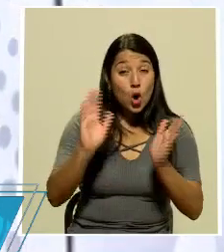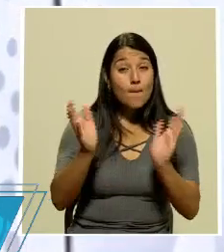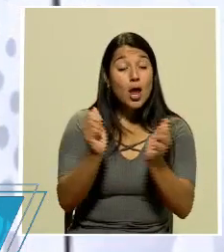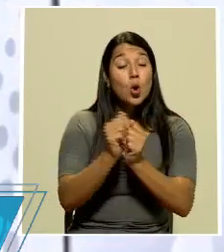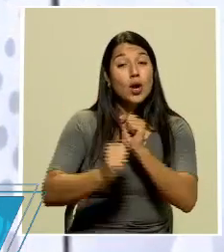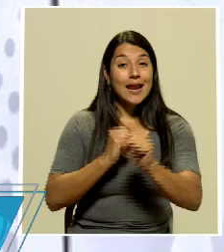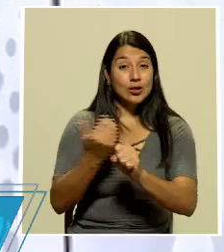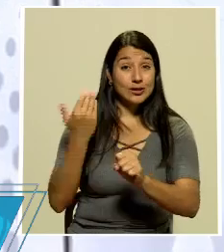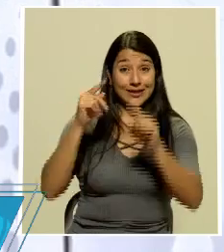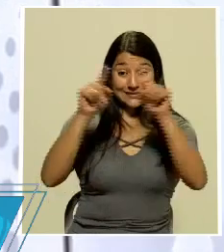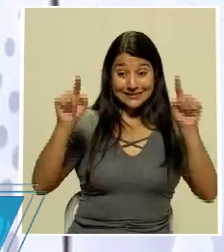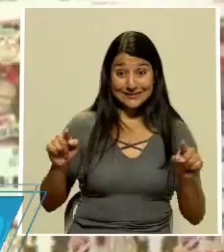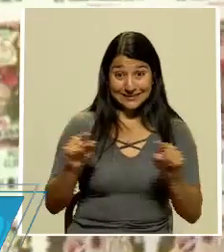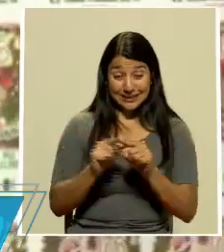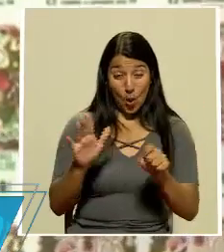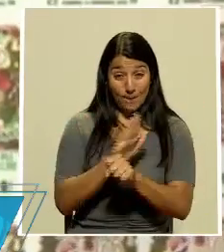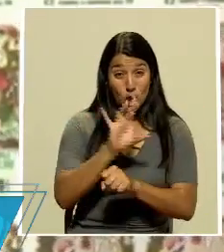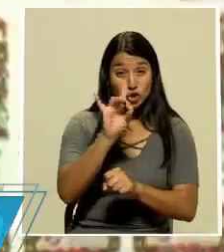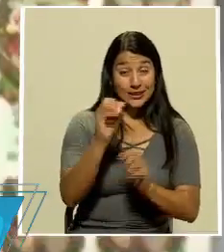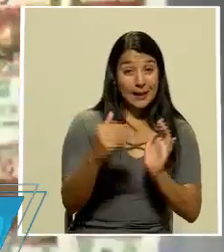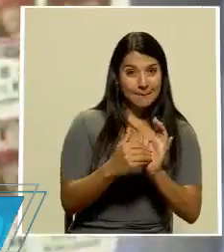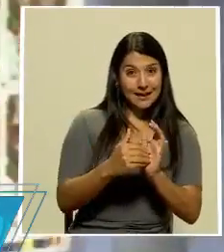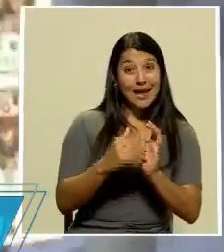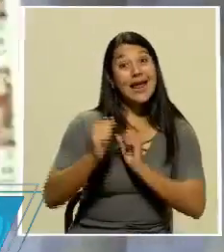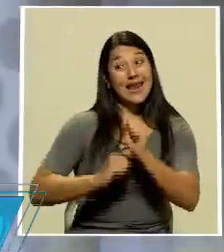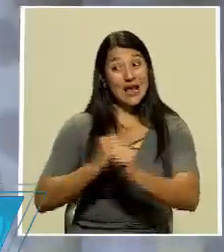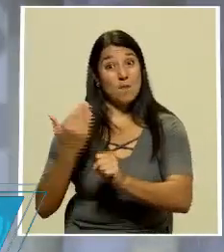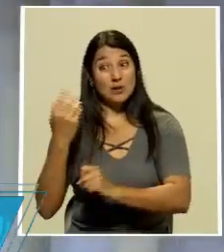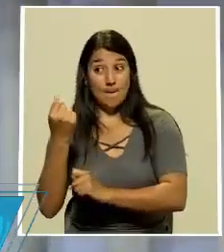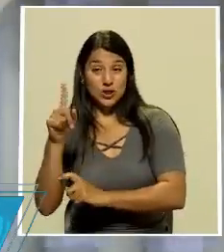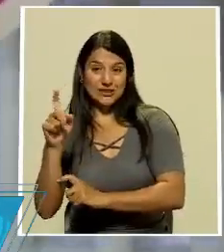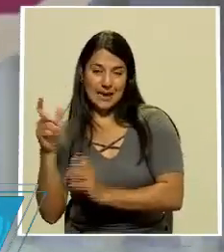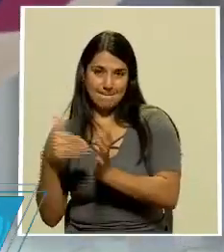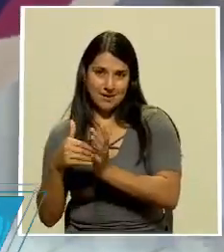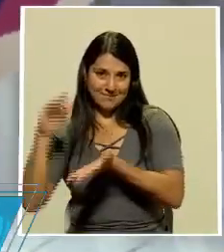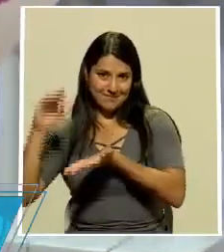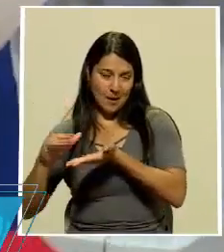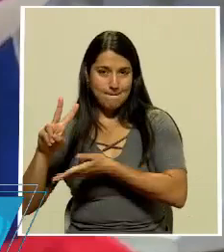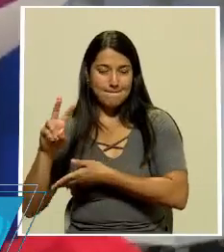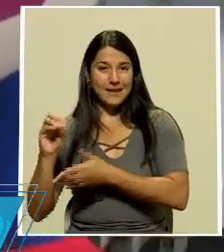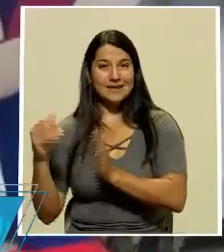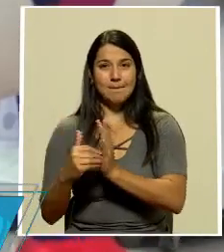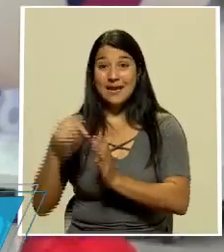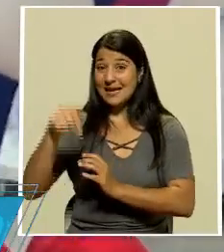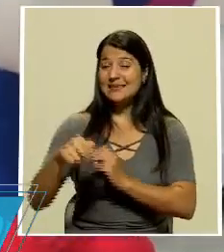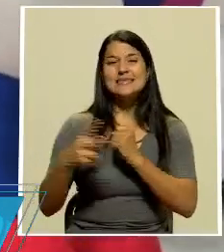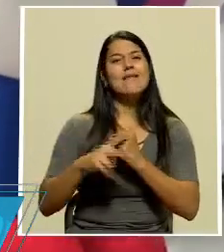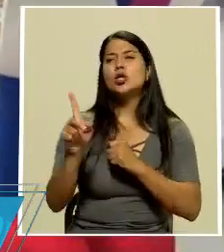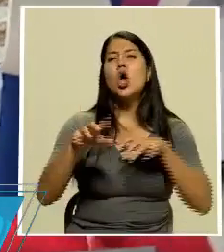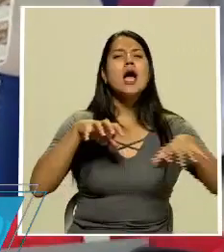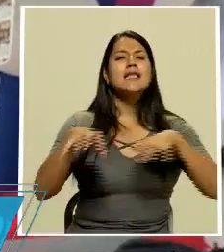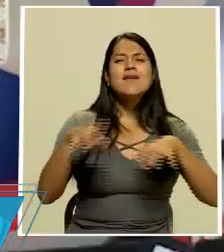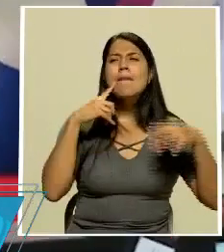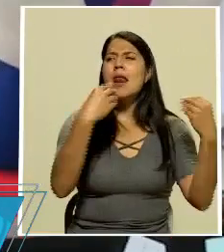valor de 80.000 colones, 20.000 colones menos. En esta ocasión no se realizarán giras para la venta de lotería, pero hacen un llamado a